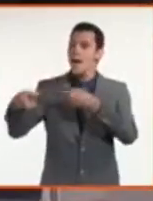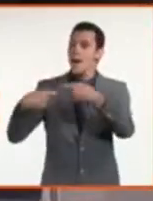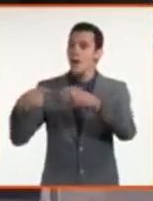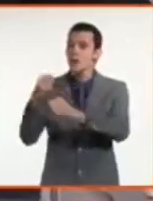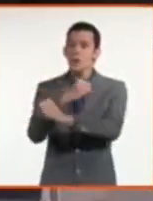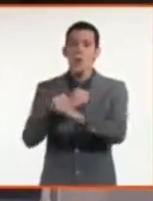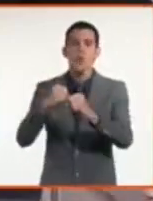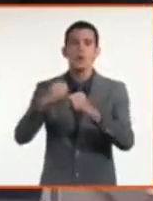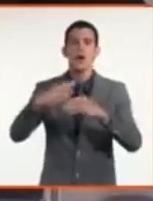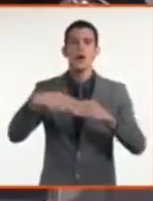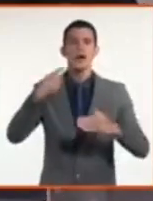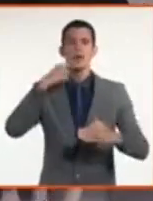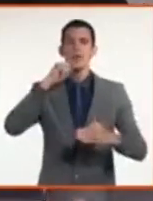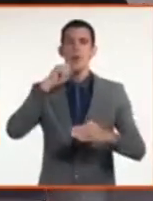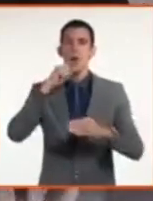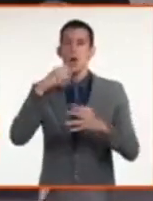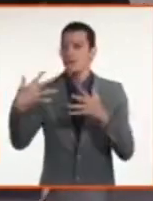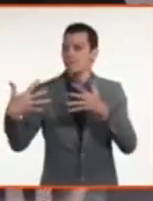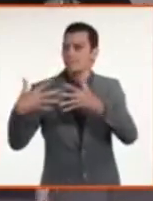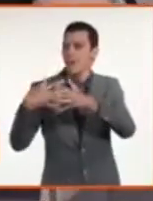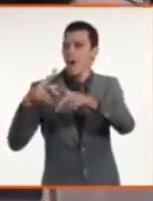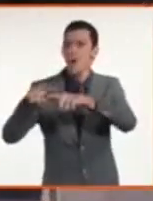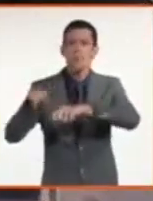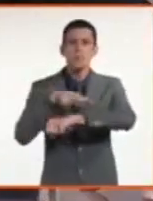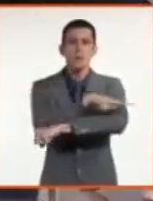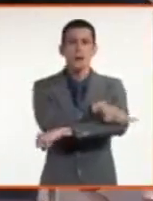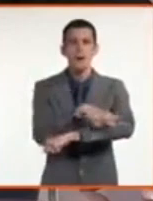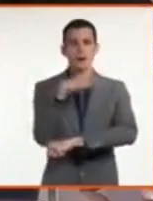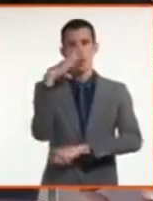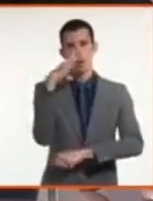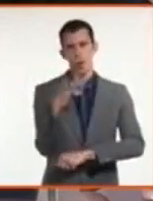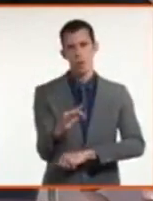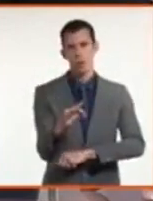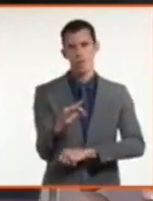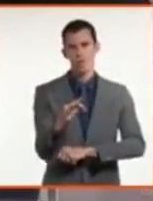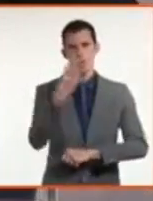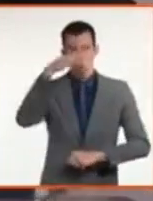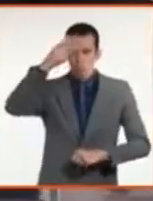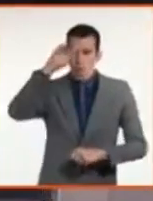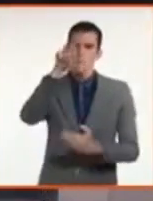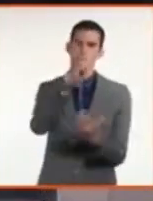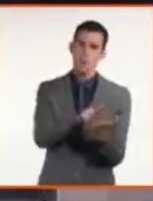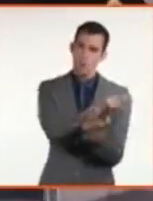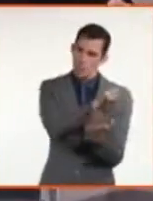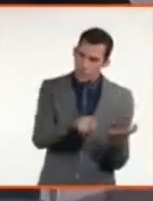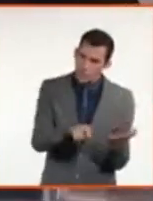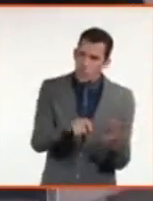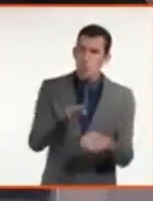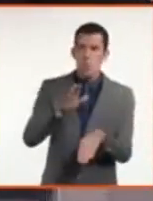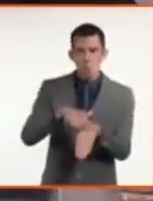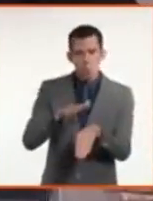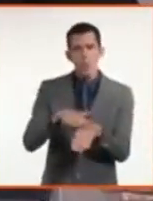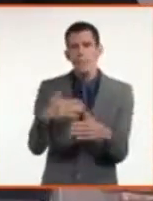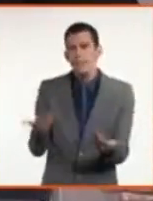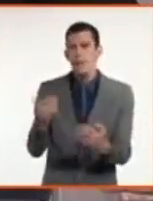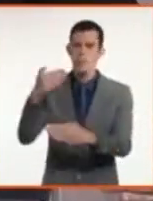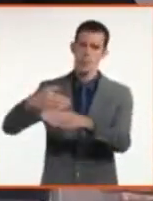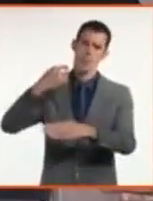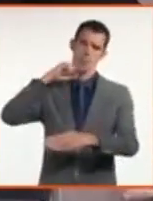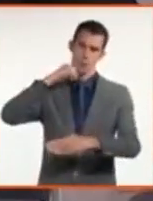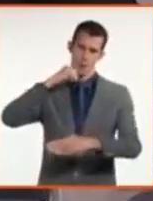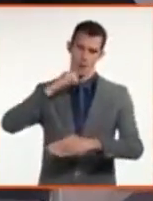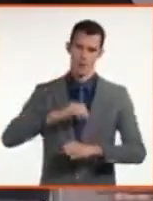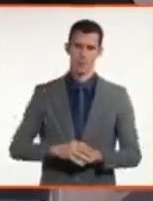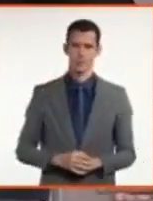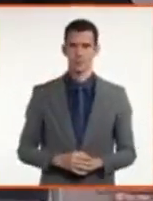para que puedan utilizar esa divisa una vez que la persona hace la operación de compra ya que la persona compra ya se divisa pasa a hacer el salto a la